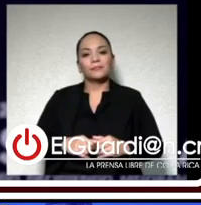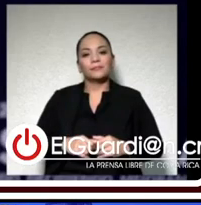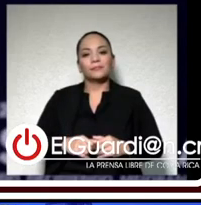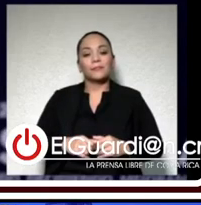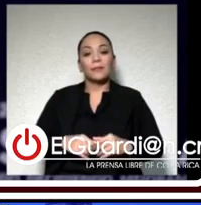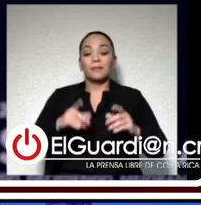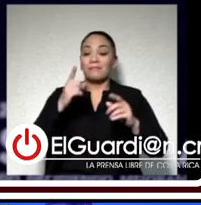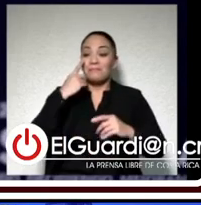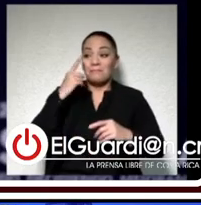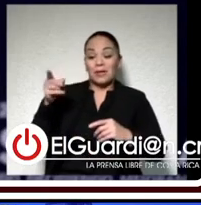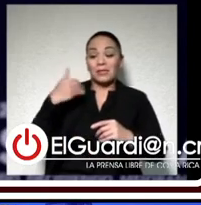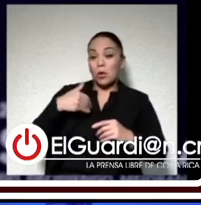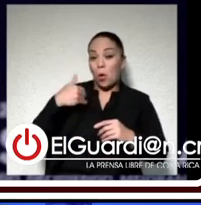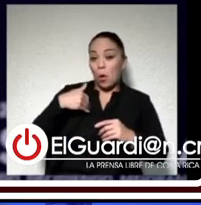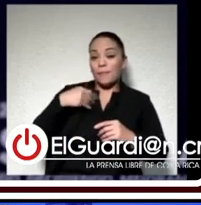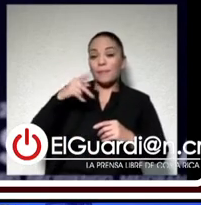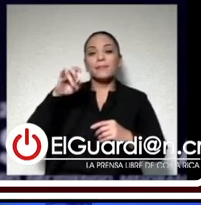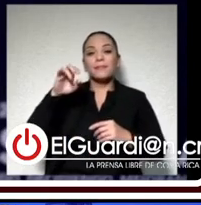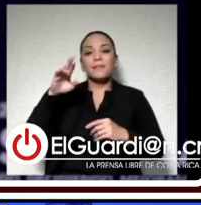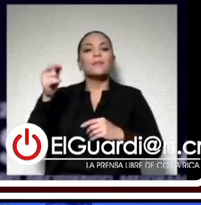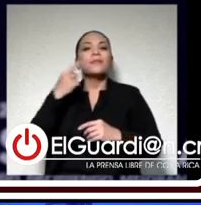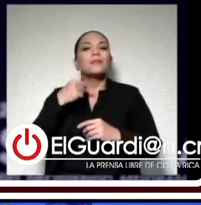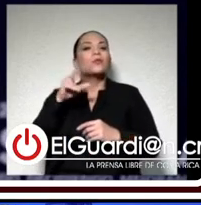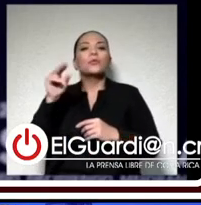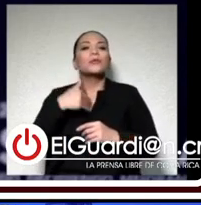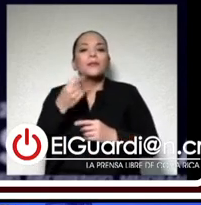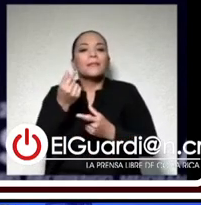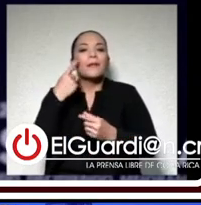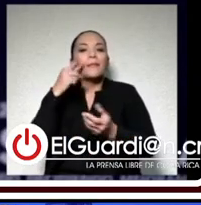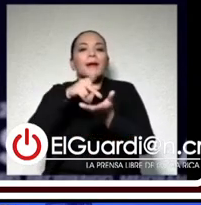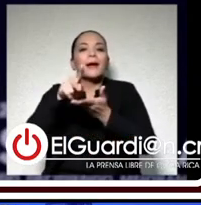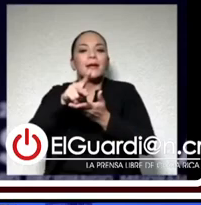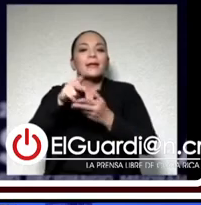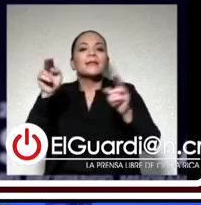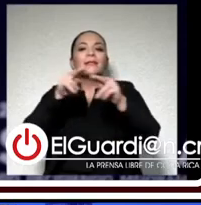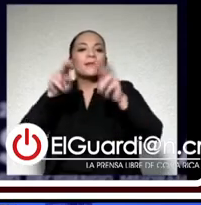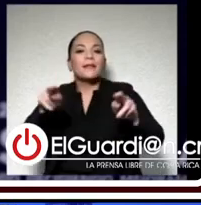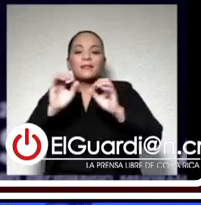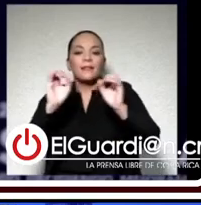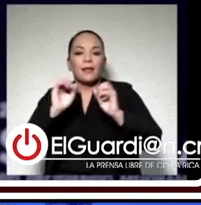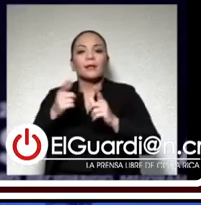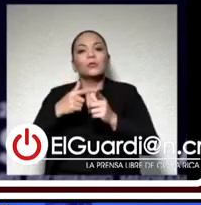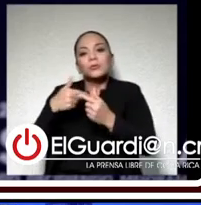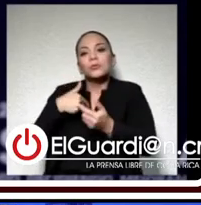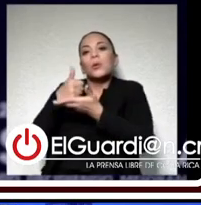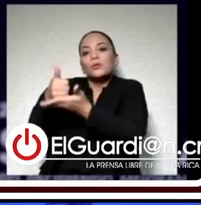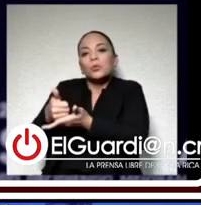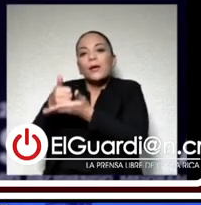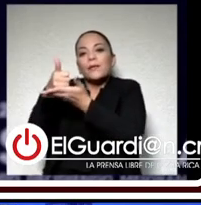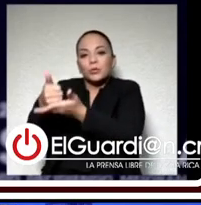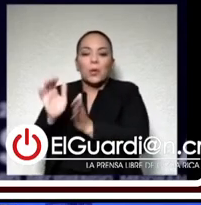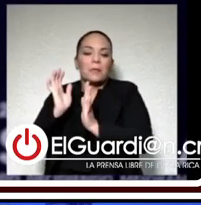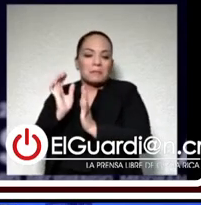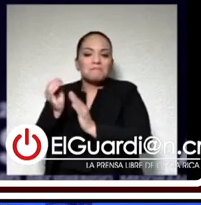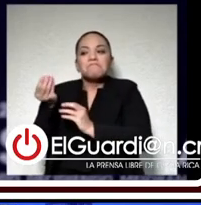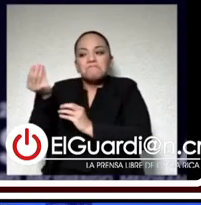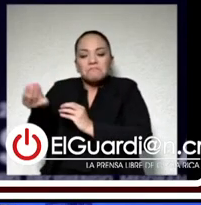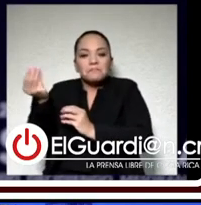pagar el internet, entonces ahí fue donde yo le ayudaba económicamente por un tiempo. ¿Cuándo?